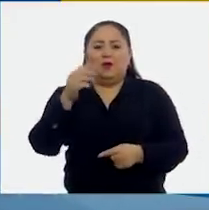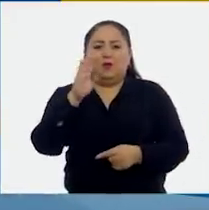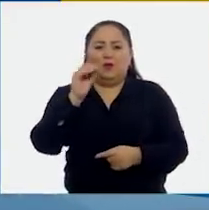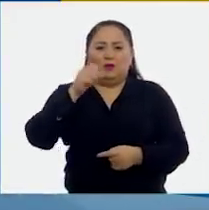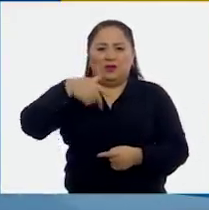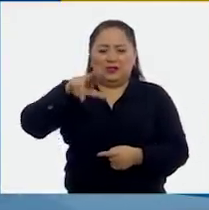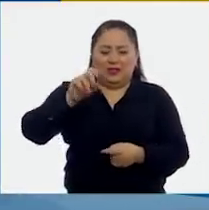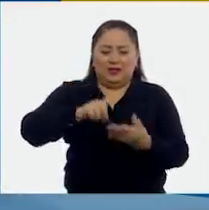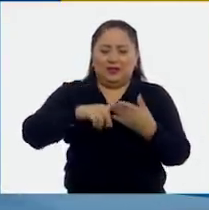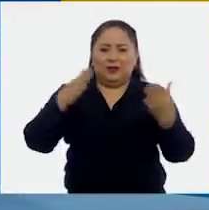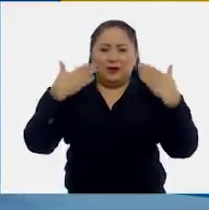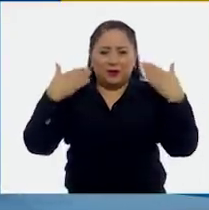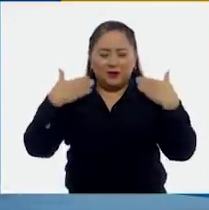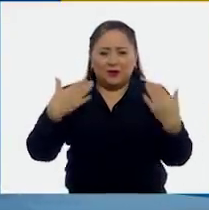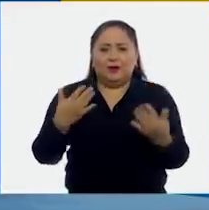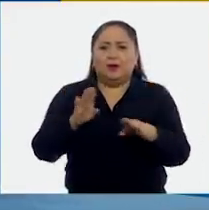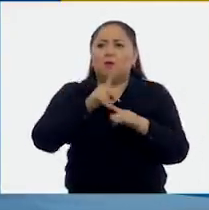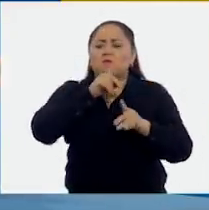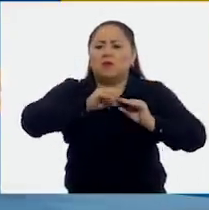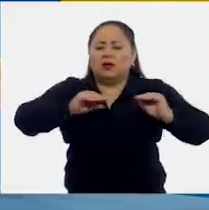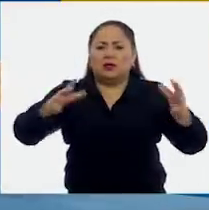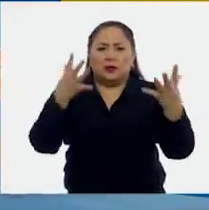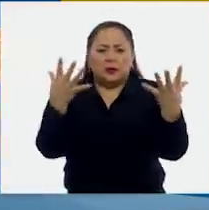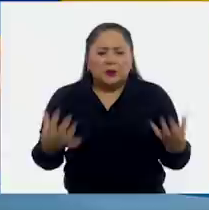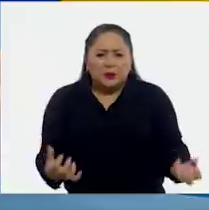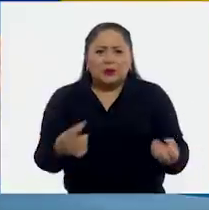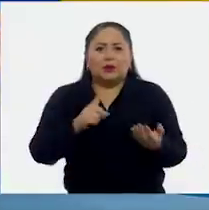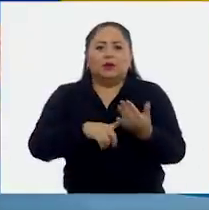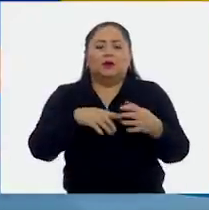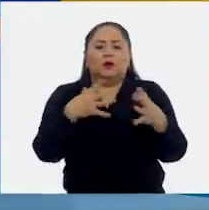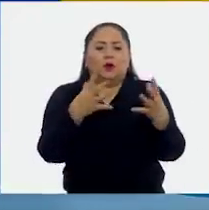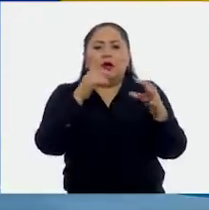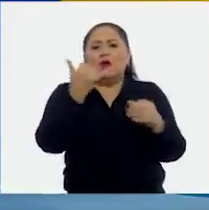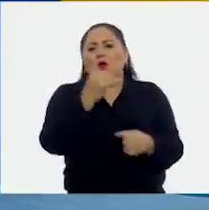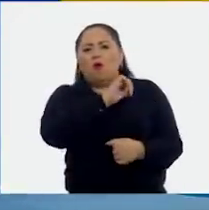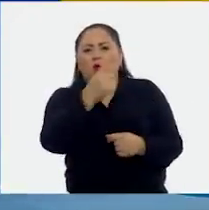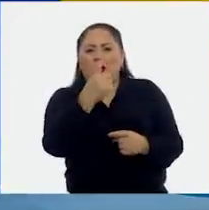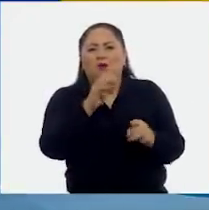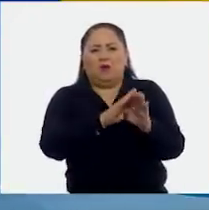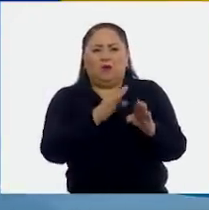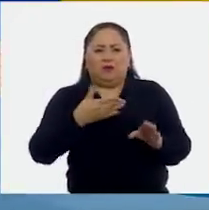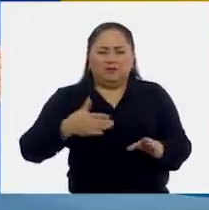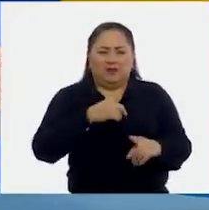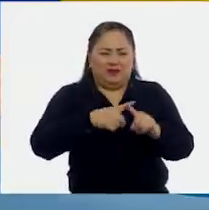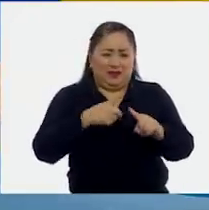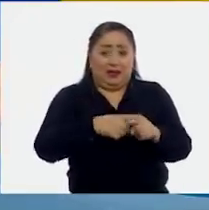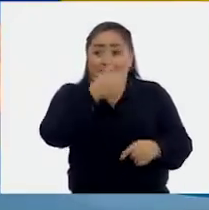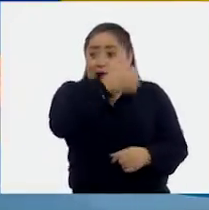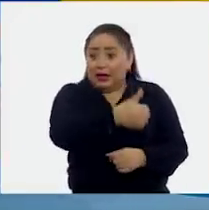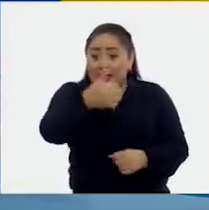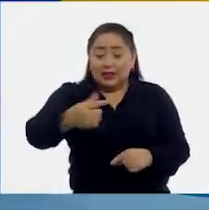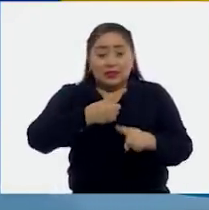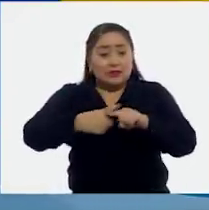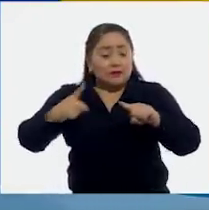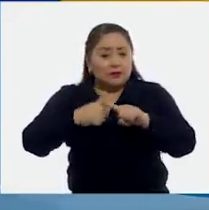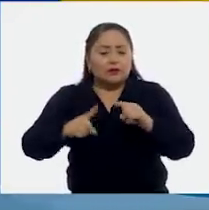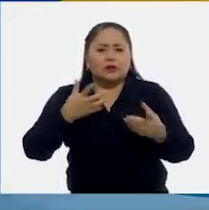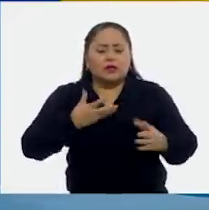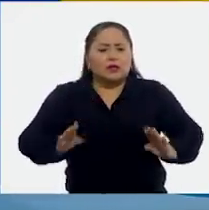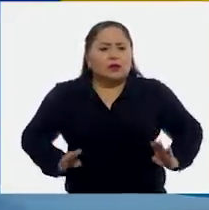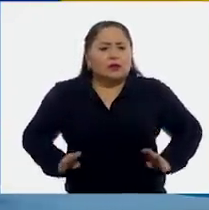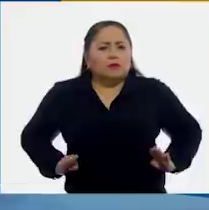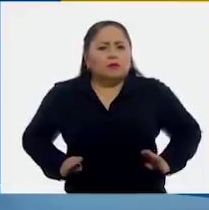tropical, desierto o pastizal, humedal y el ecosistema marino. Cada uno de ellos tiene